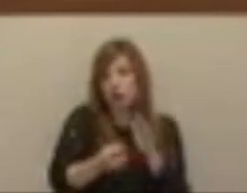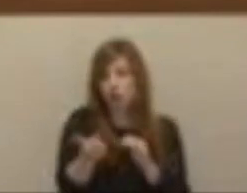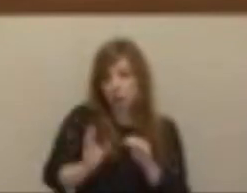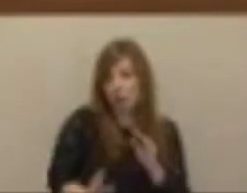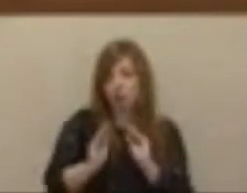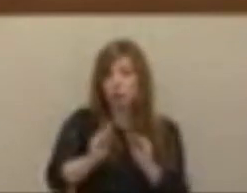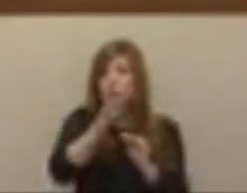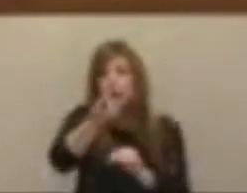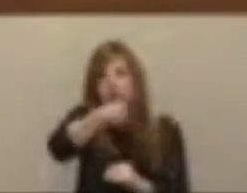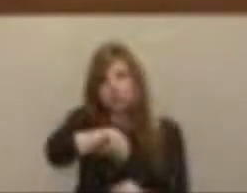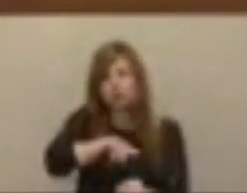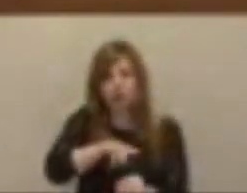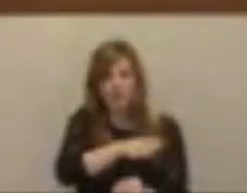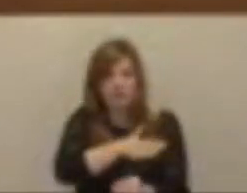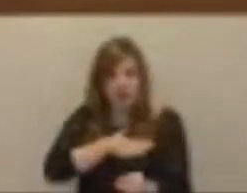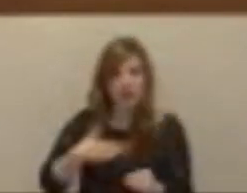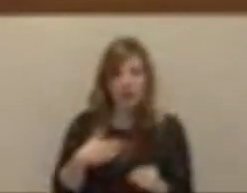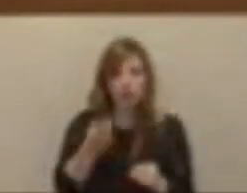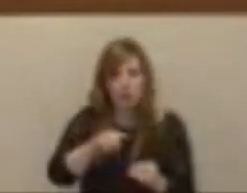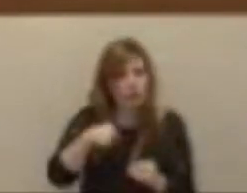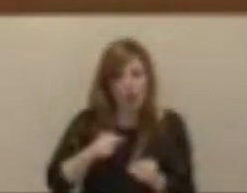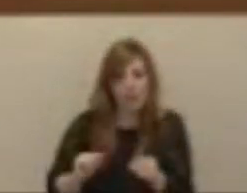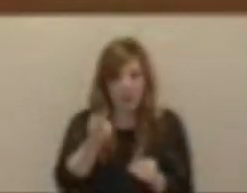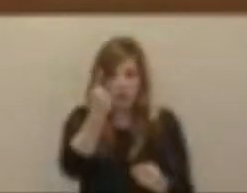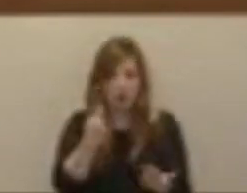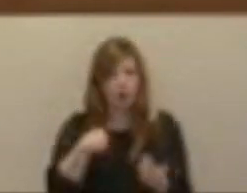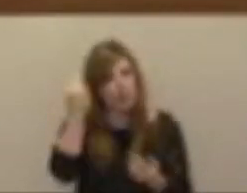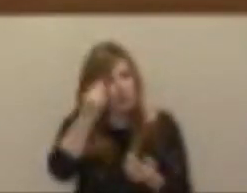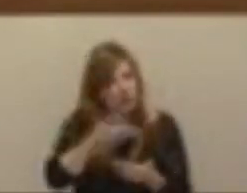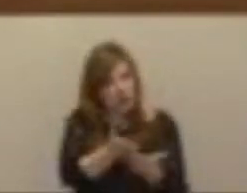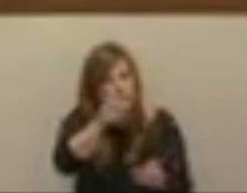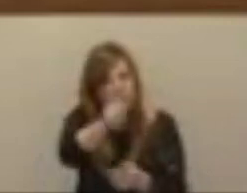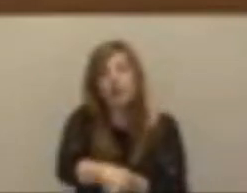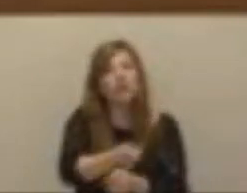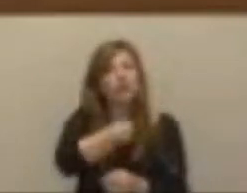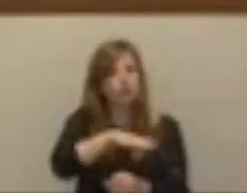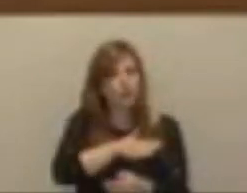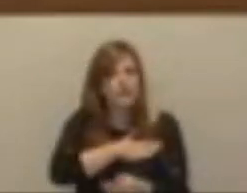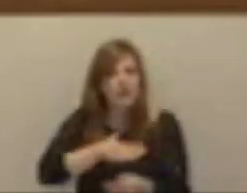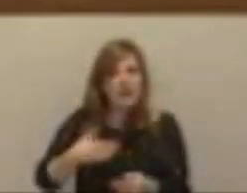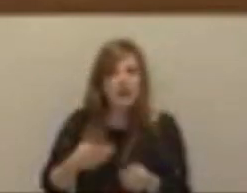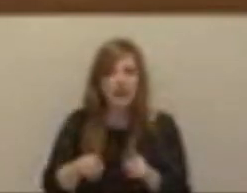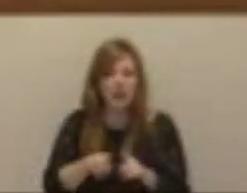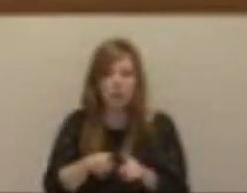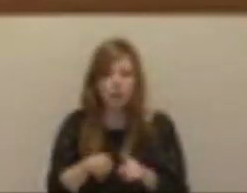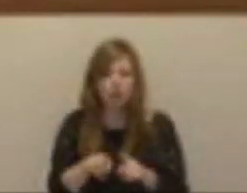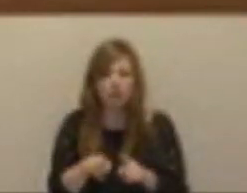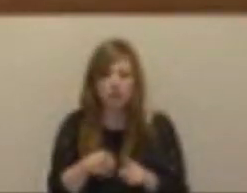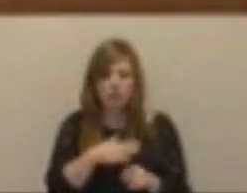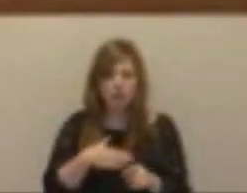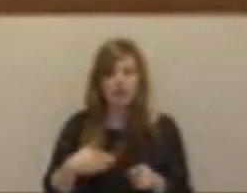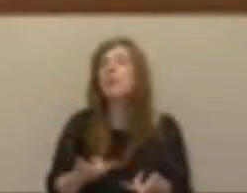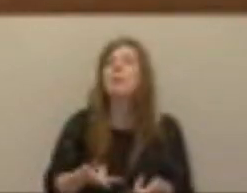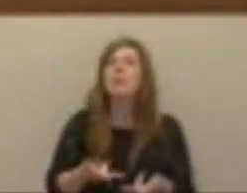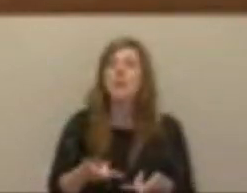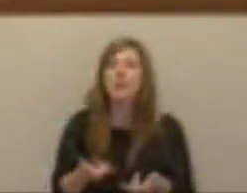nosotros estamos dispuestos, y yo creo que soy el primero, y creo que los demás también, estamos dispuestos a apretarnos el cinturón, pero no podemos permitir